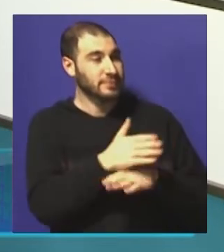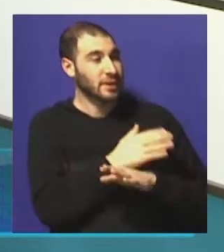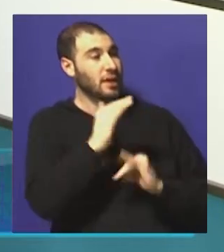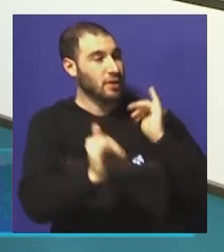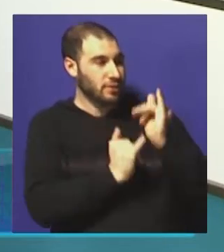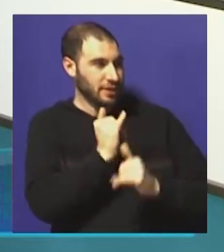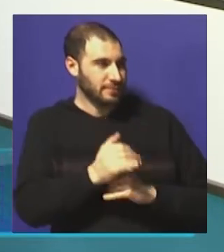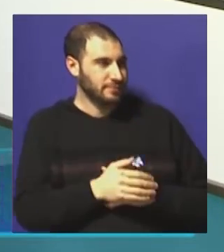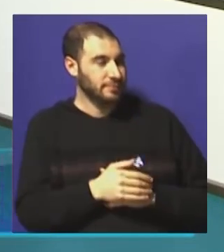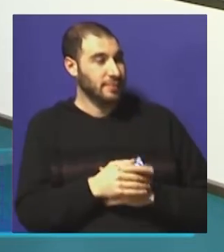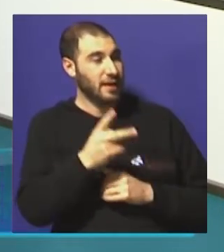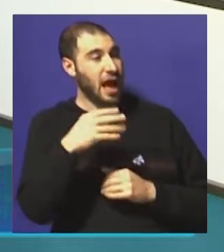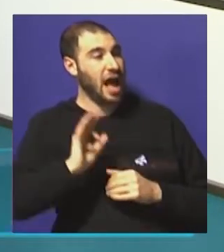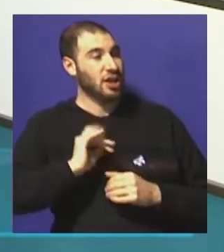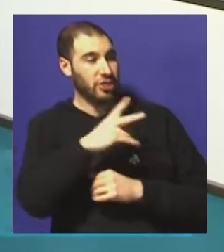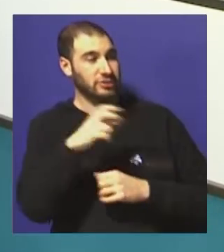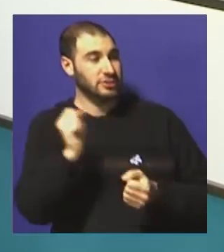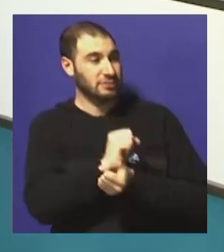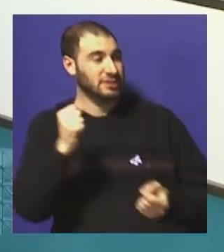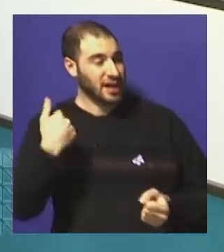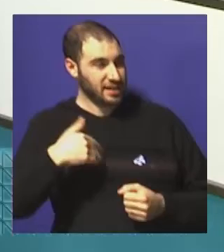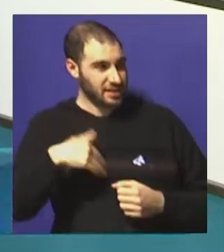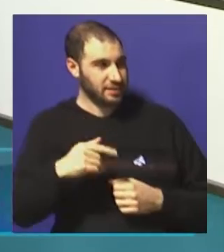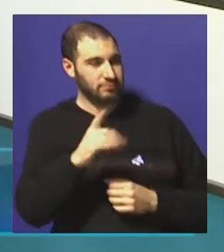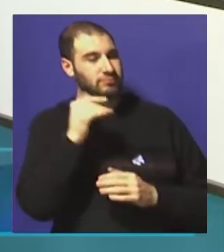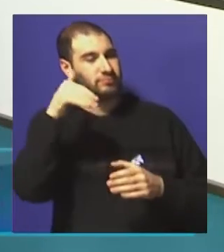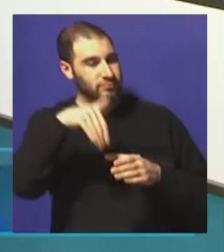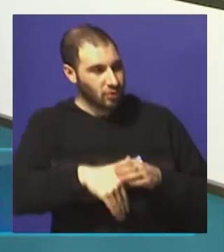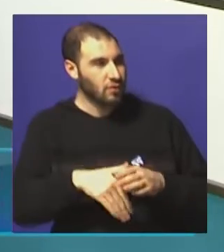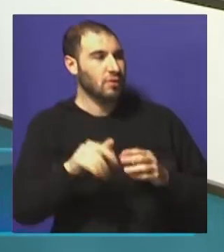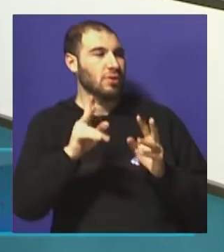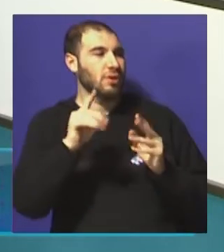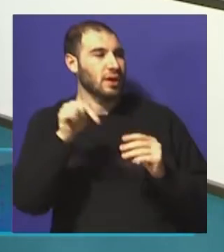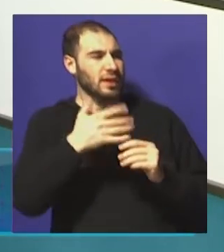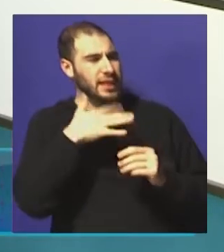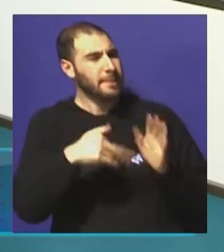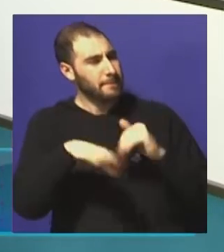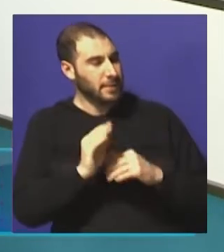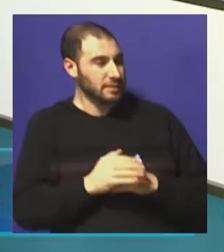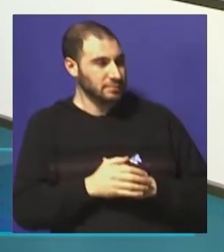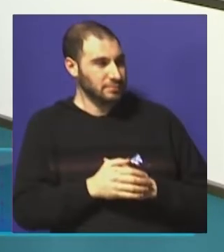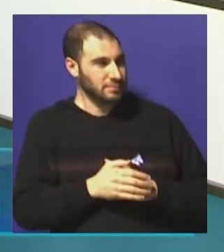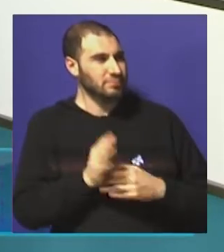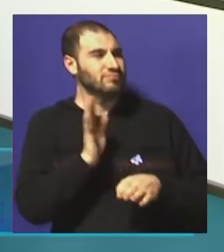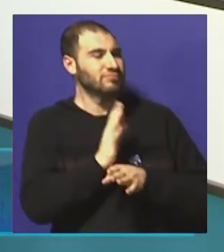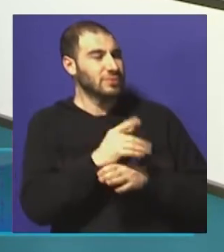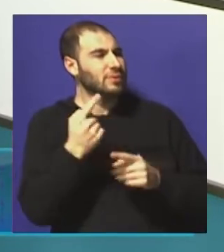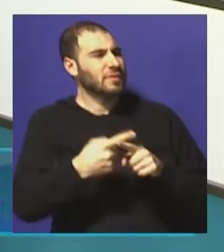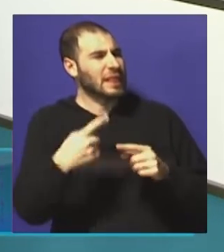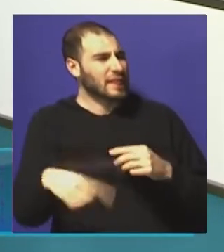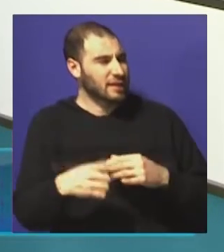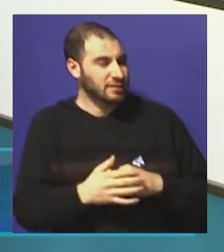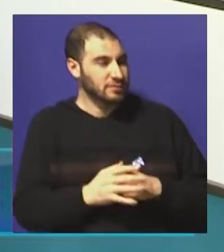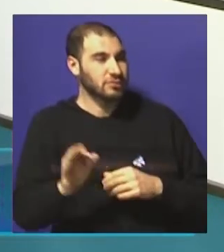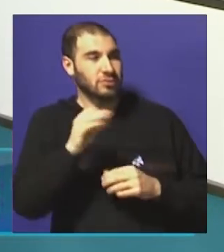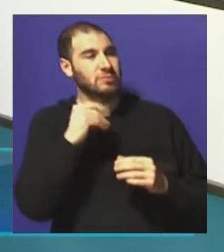del programa. Bicentenario de la Independencia y queremos profundizar sobre esto, entender un poco más qué es lo que vamos a festejar o de